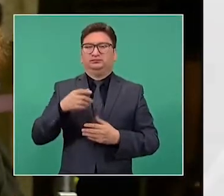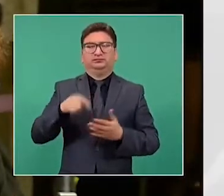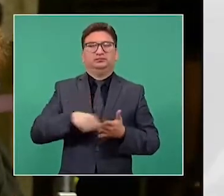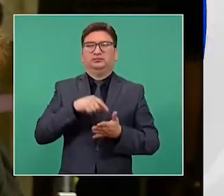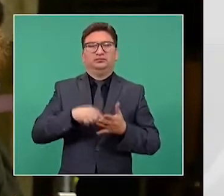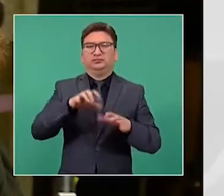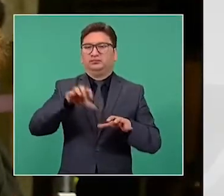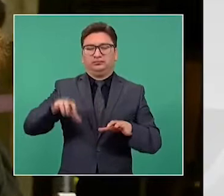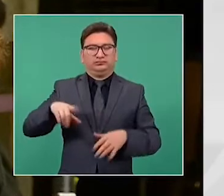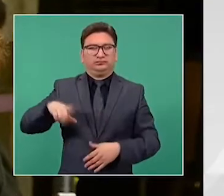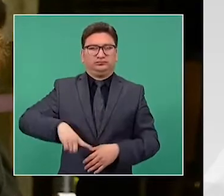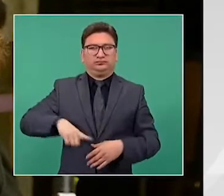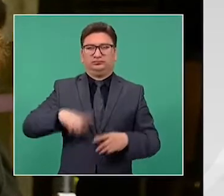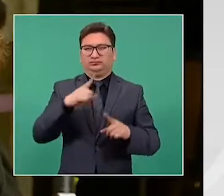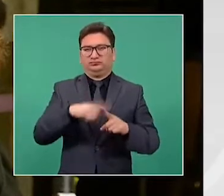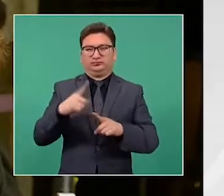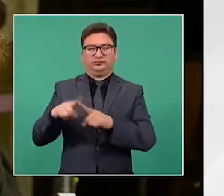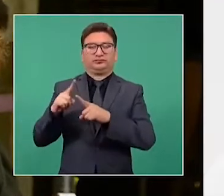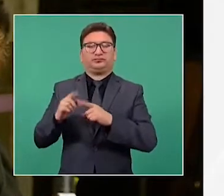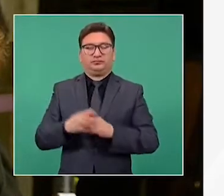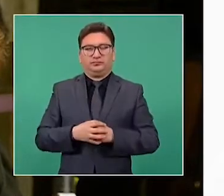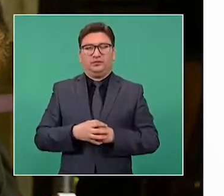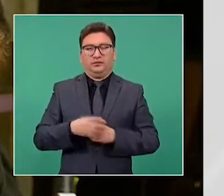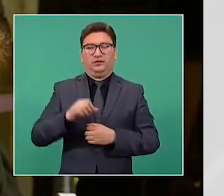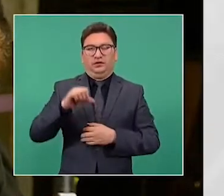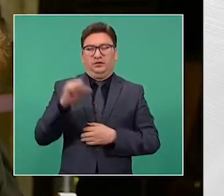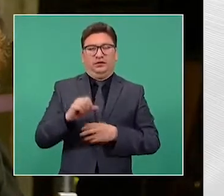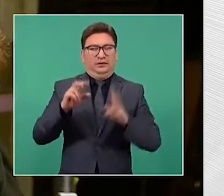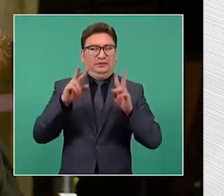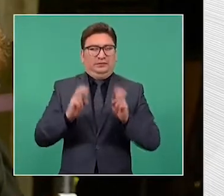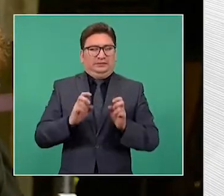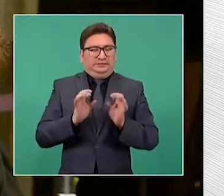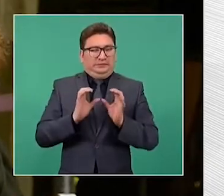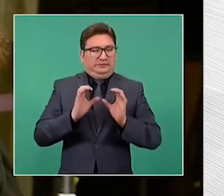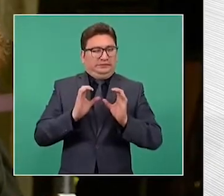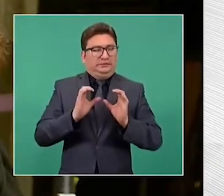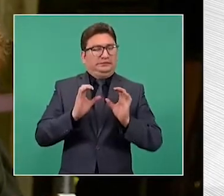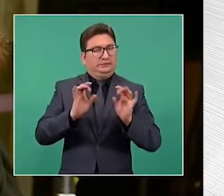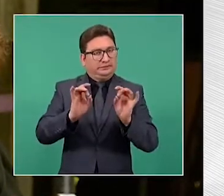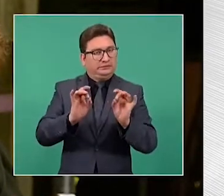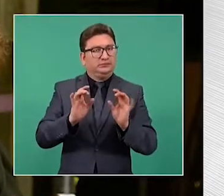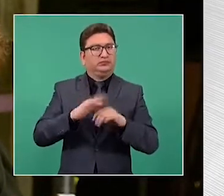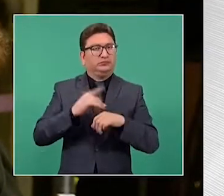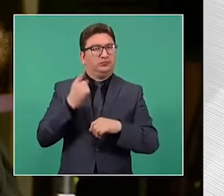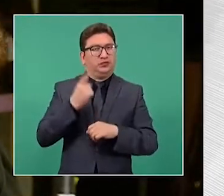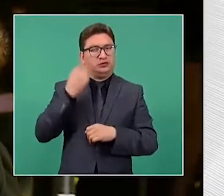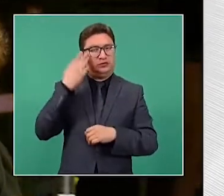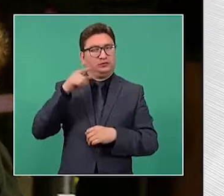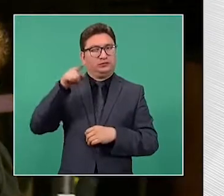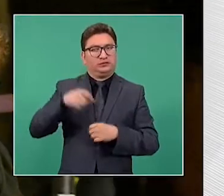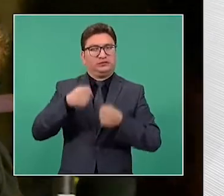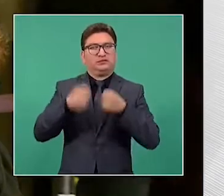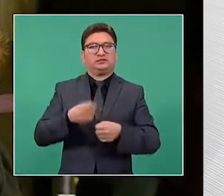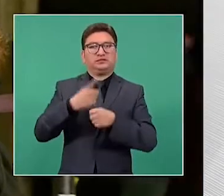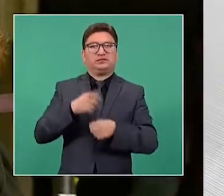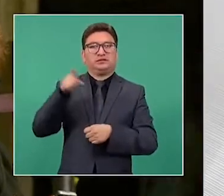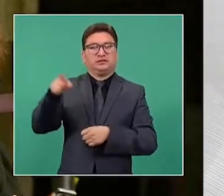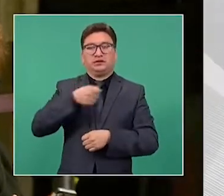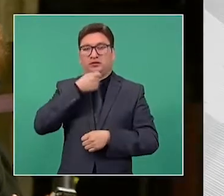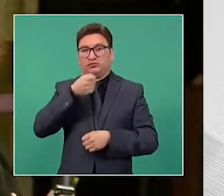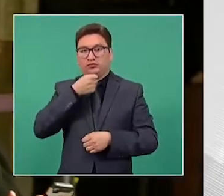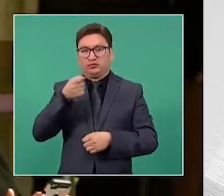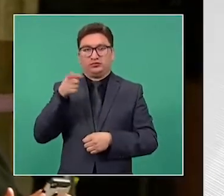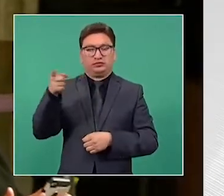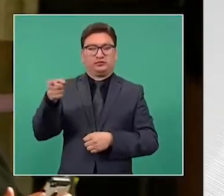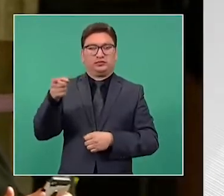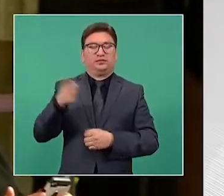otros espacios de gobierno. Es un tema bastante delicado, pues ya que compete a la propia seguridad del